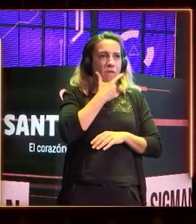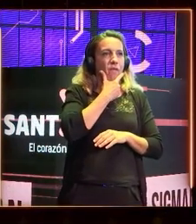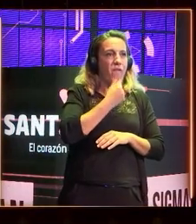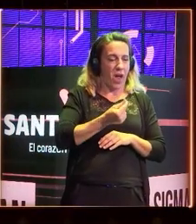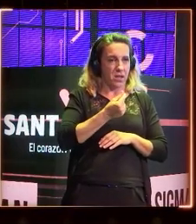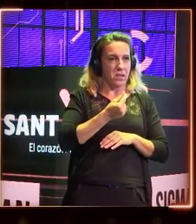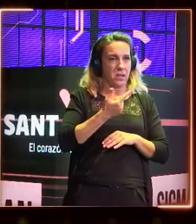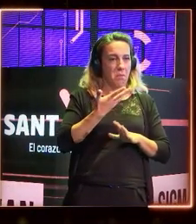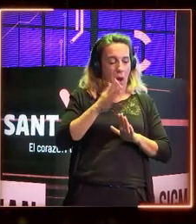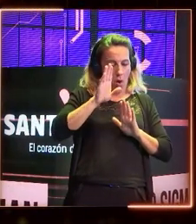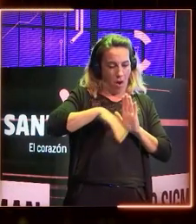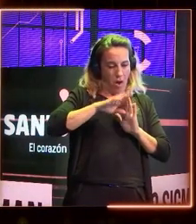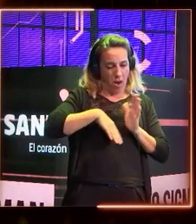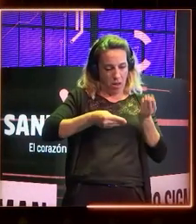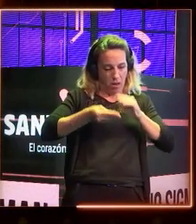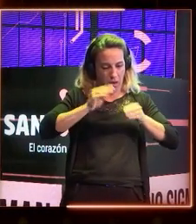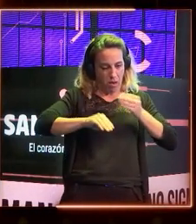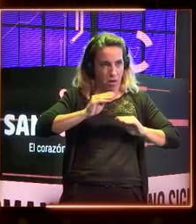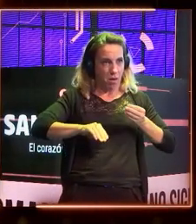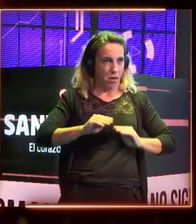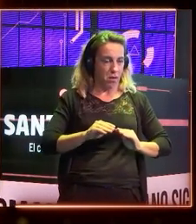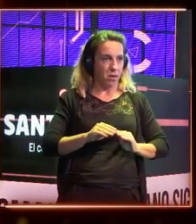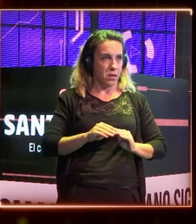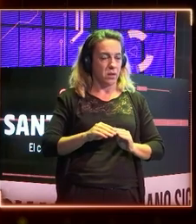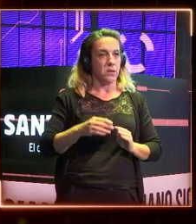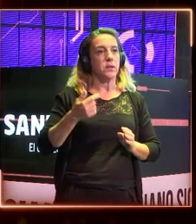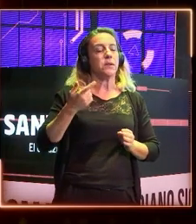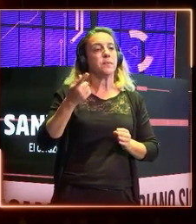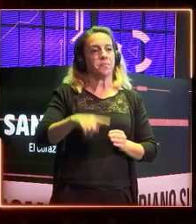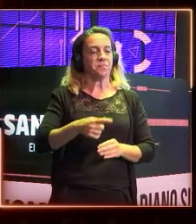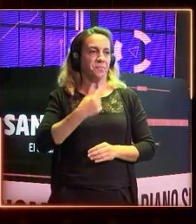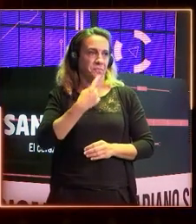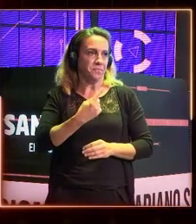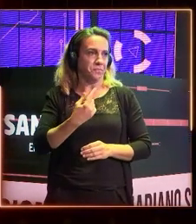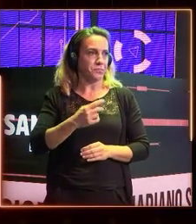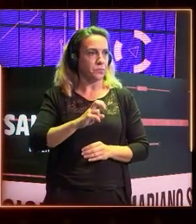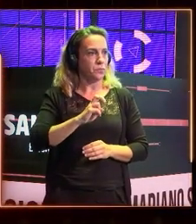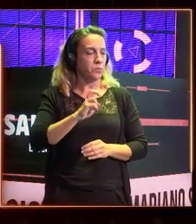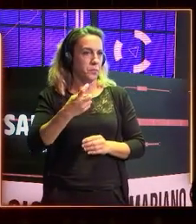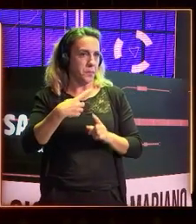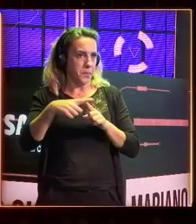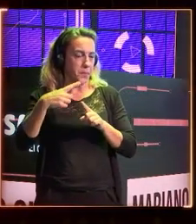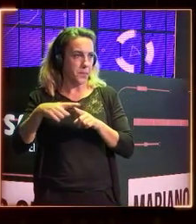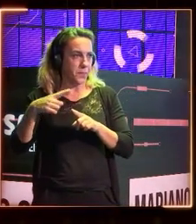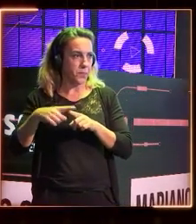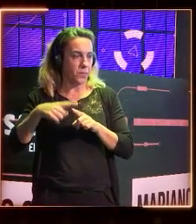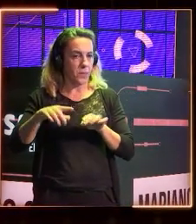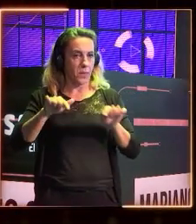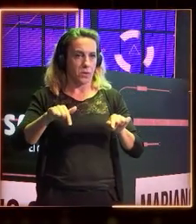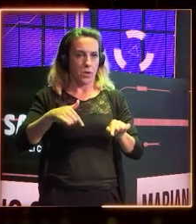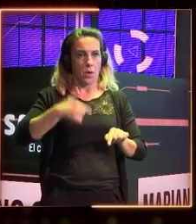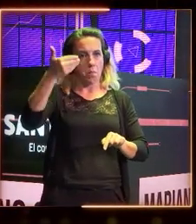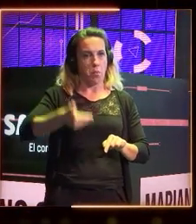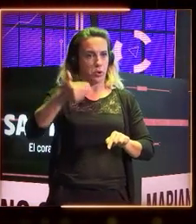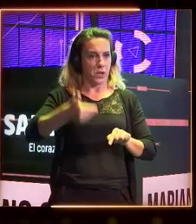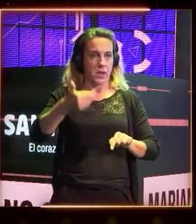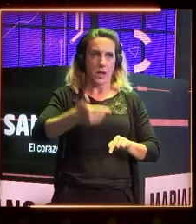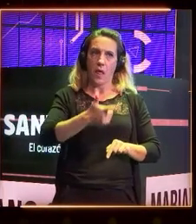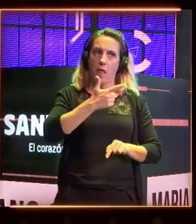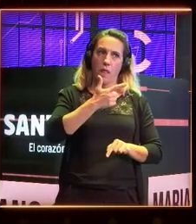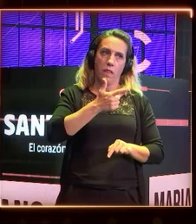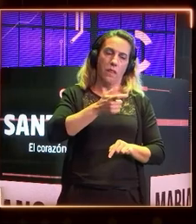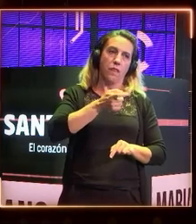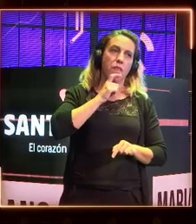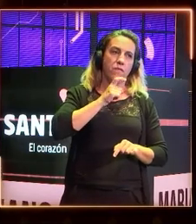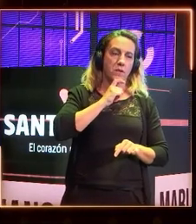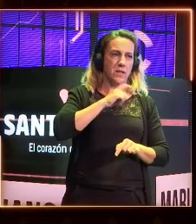escalas que son completamente exorbitantes yo les voy a dar otra referencia a esto porque creo justamente es un punto muy importante que es muy difícil de comprender